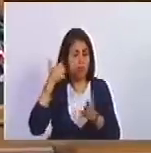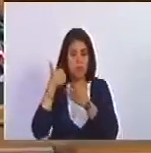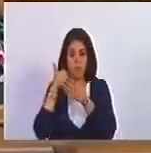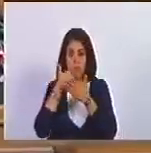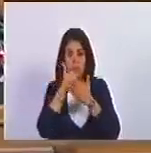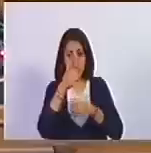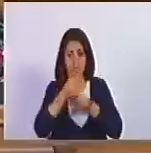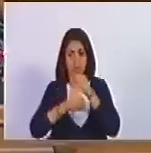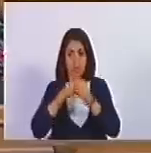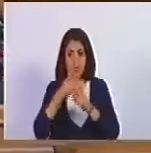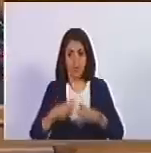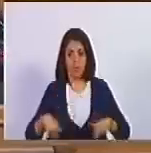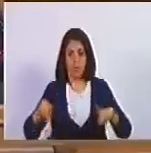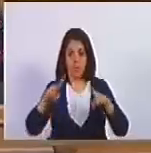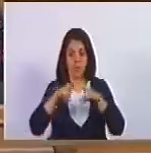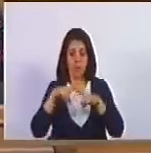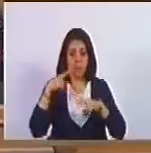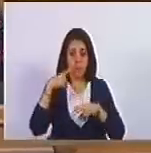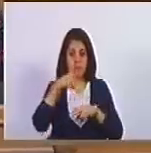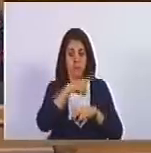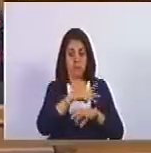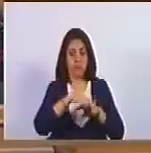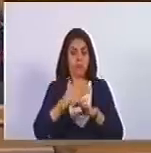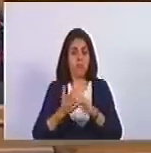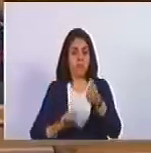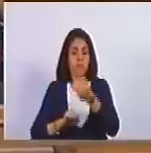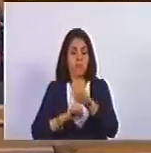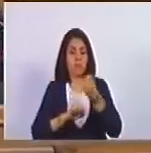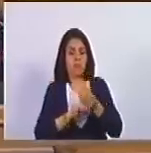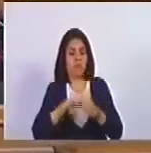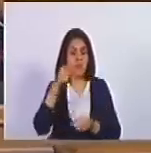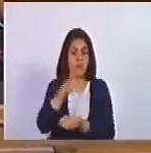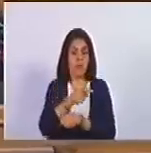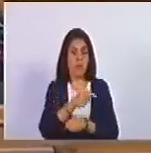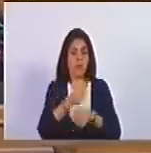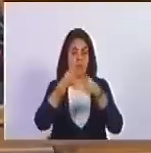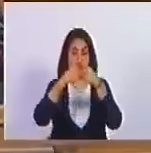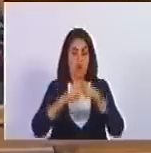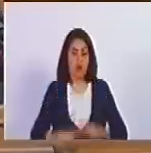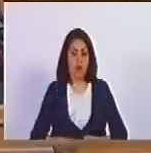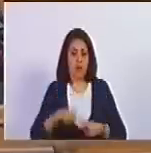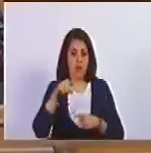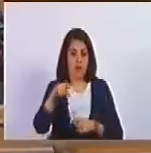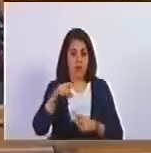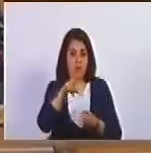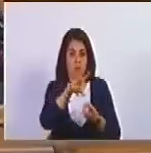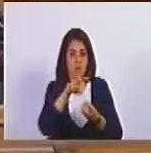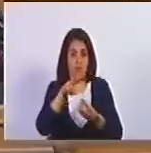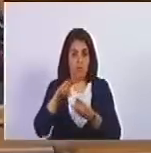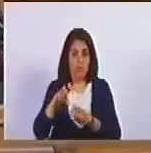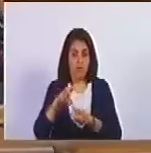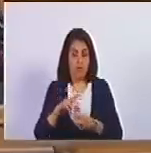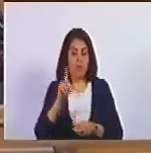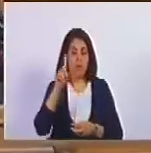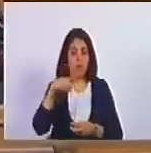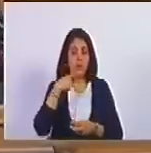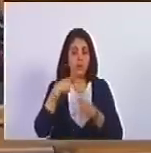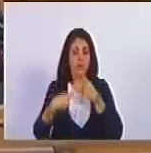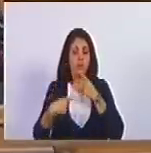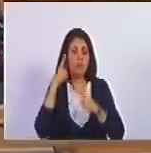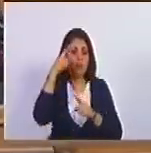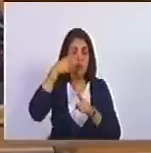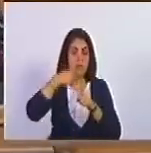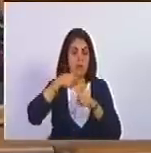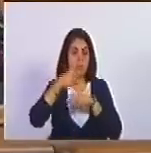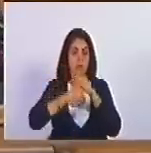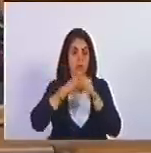se establecen los valores que sirven de base imponible para el cálculo de los tributos, así como los motivos en